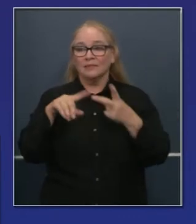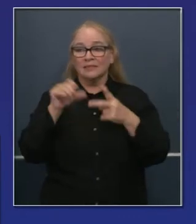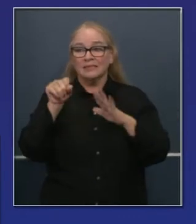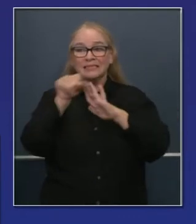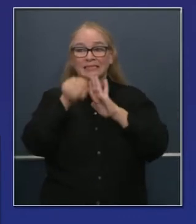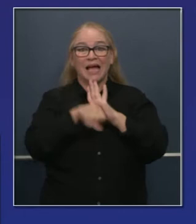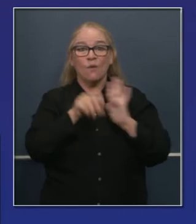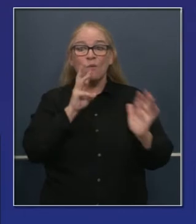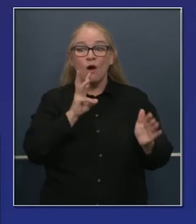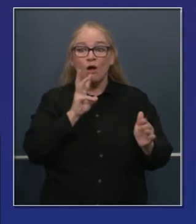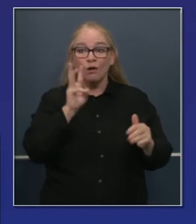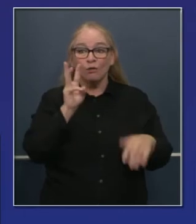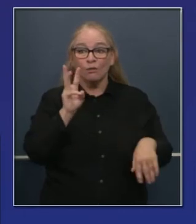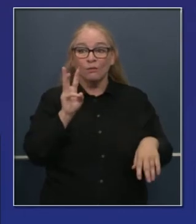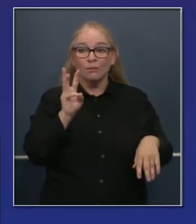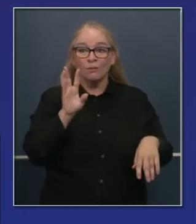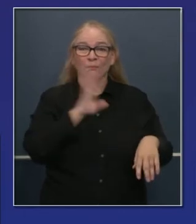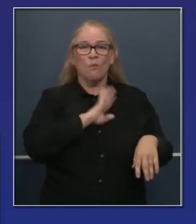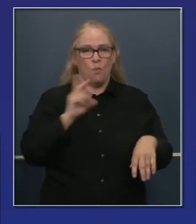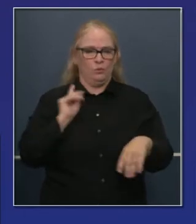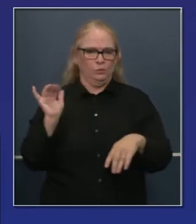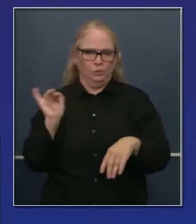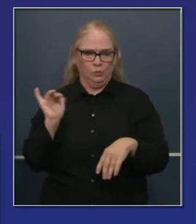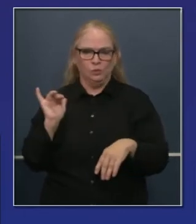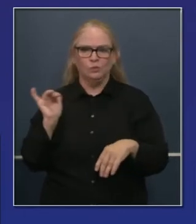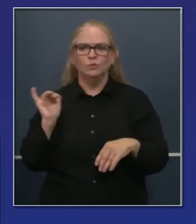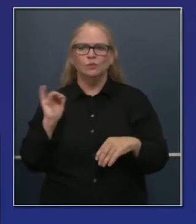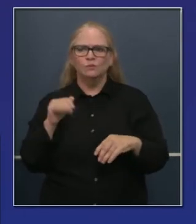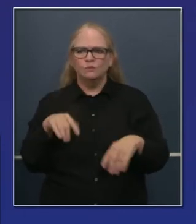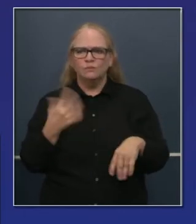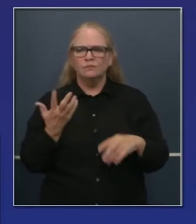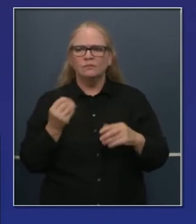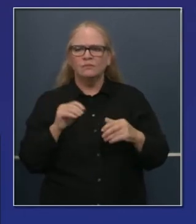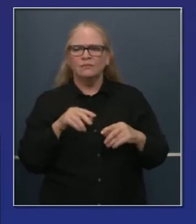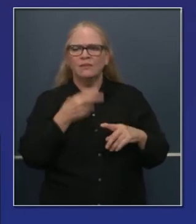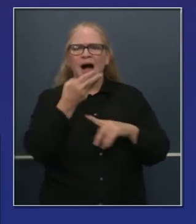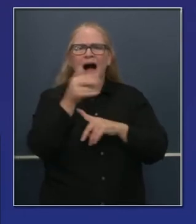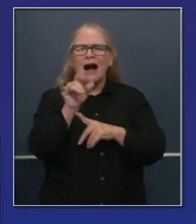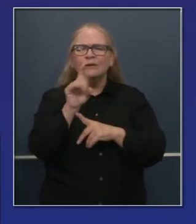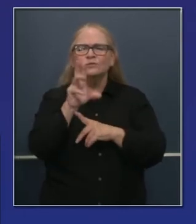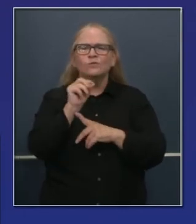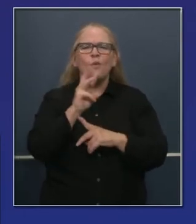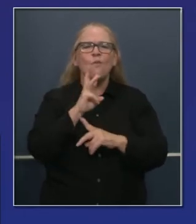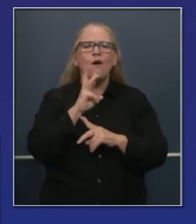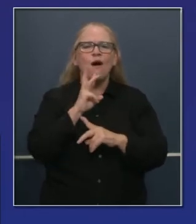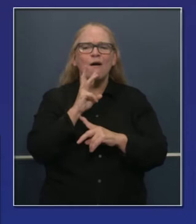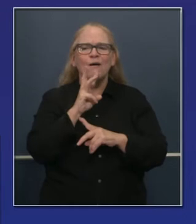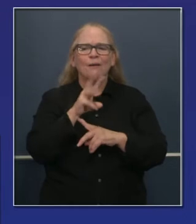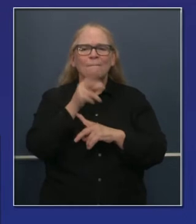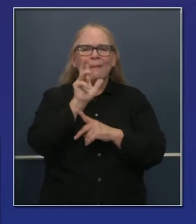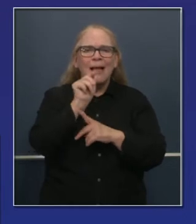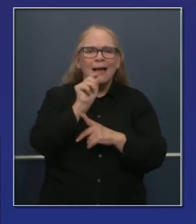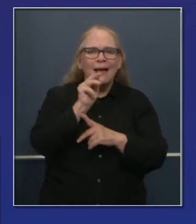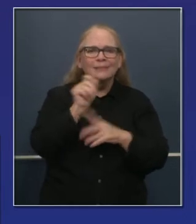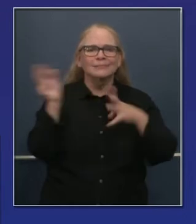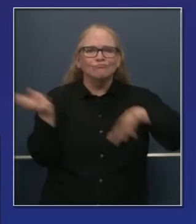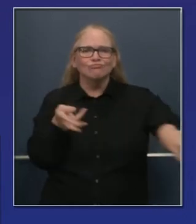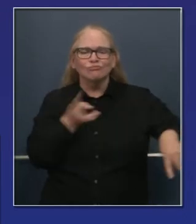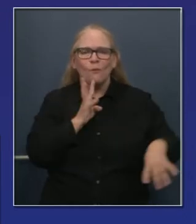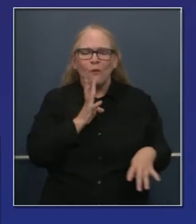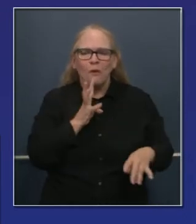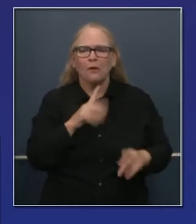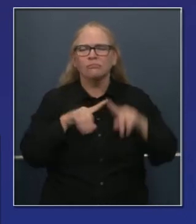del agua para obtener más energía hidroeléctrica estamos viendo generadores de pico plantas